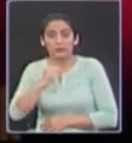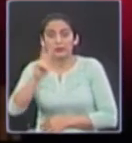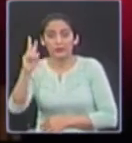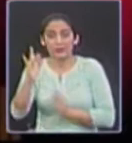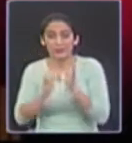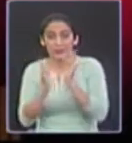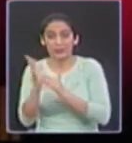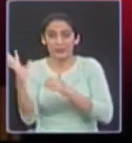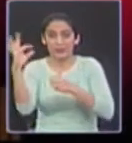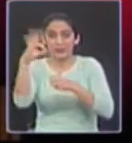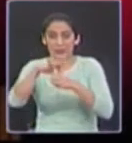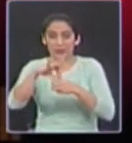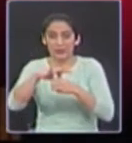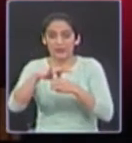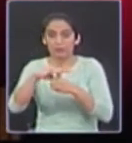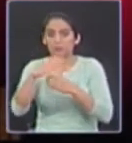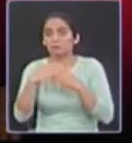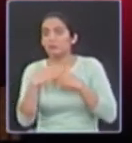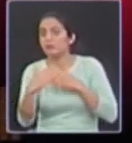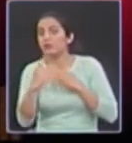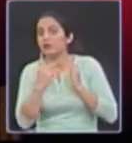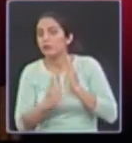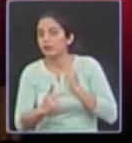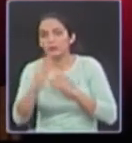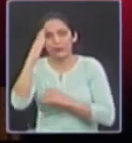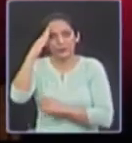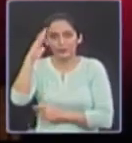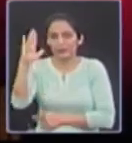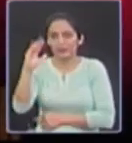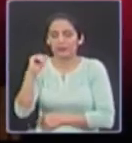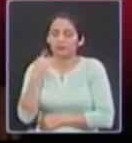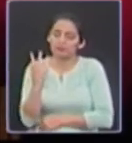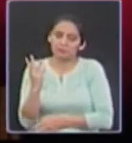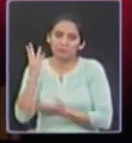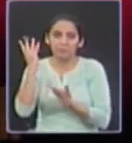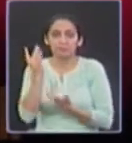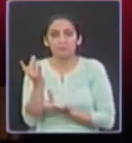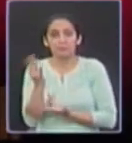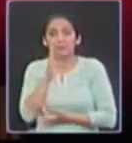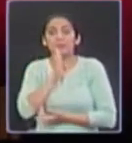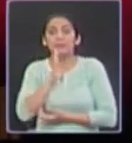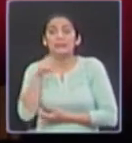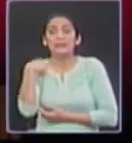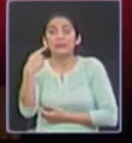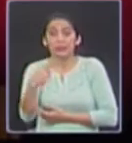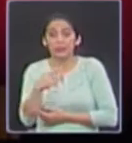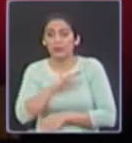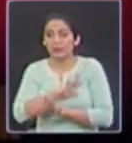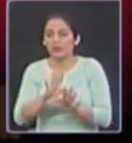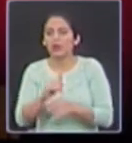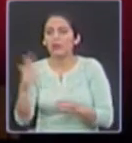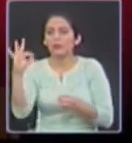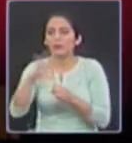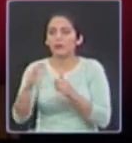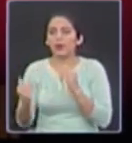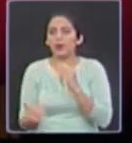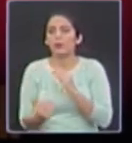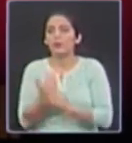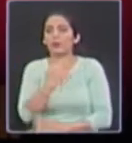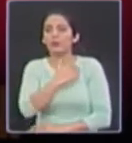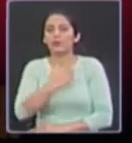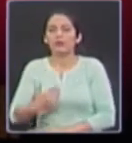por supuesto ya la siguiente semana sabremos a ciencia cierta quién va a gobernar los siguientes 4 años y se eliminará